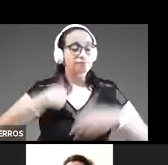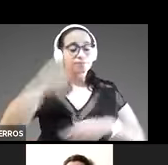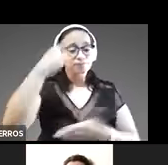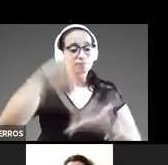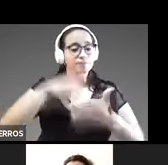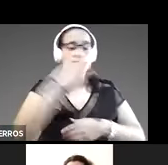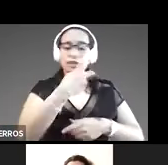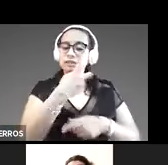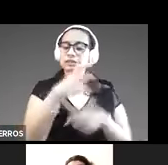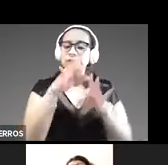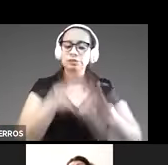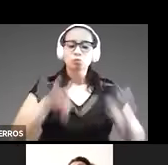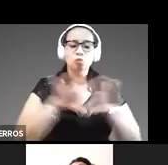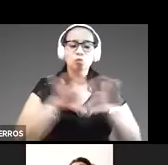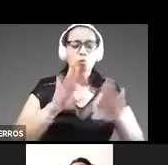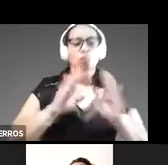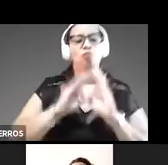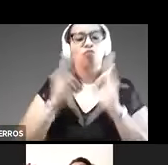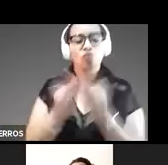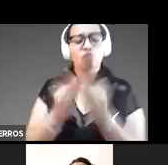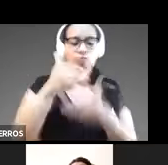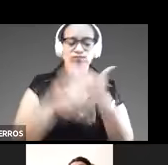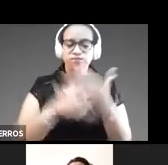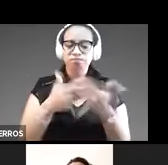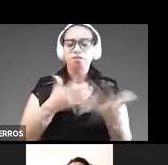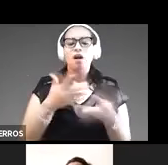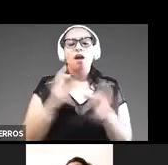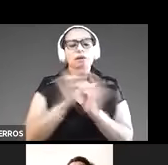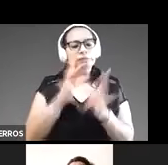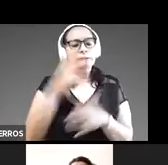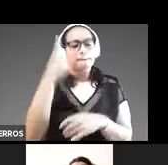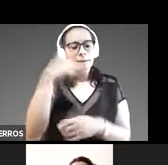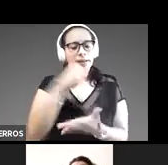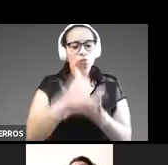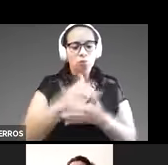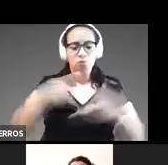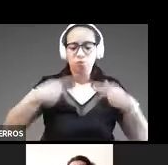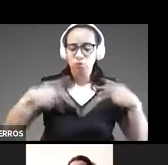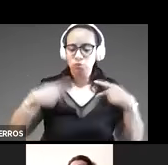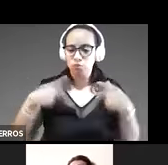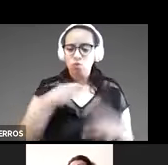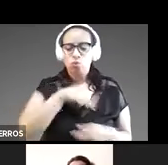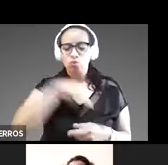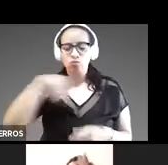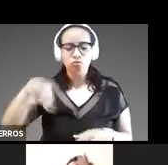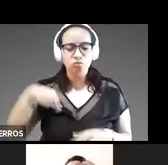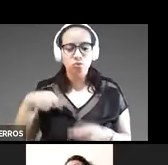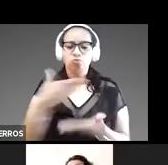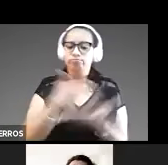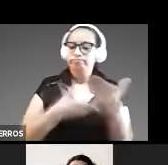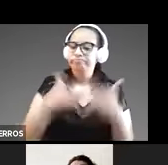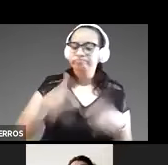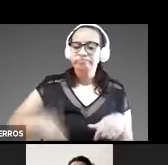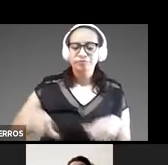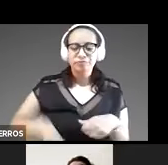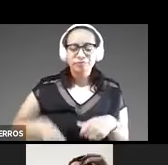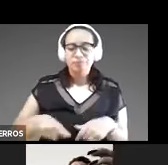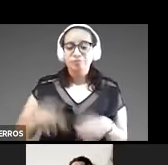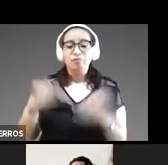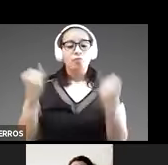los mecanismos y uno de los procesos que se desatan en la ciudadanía, en nosotros mismos como servidores públicos, y que